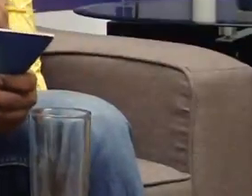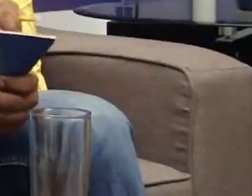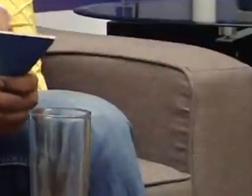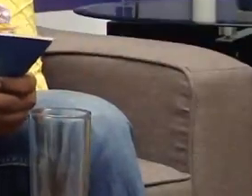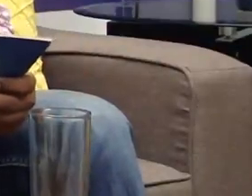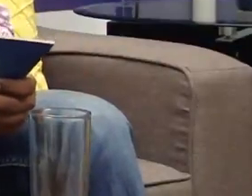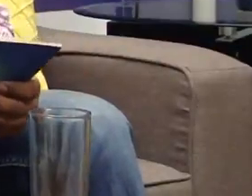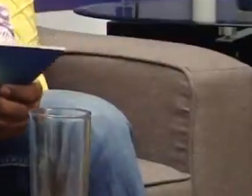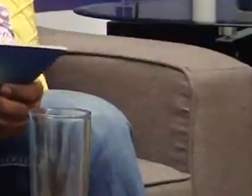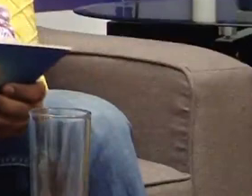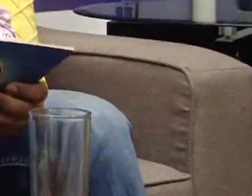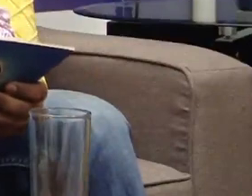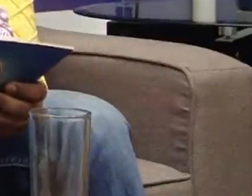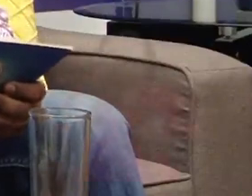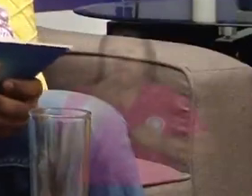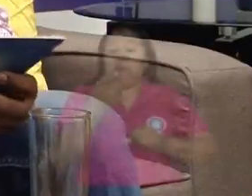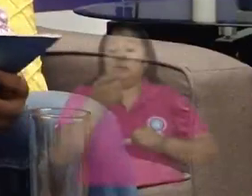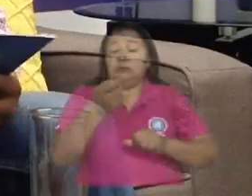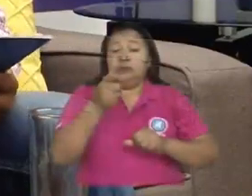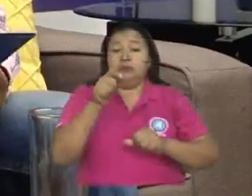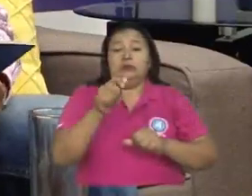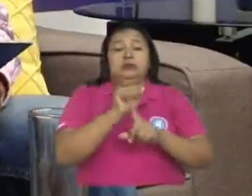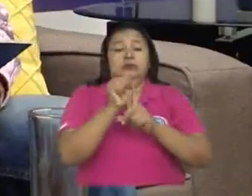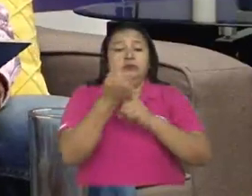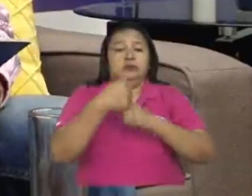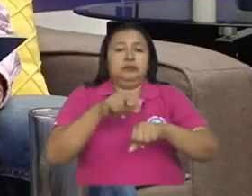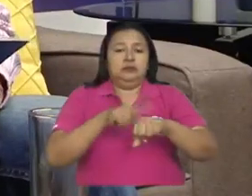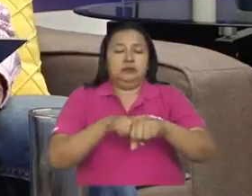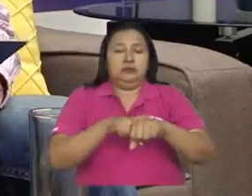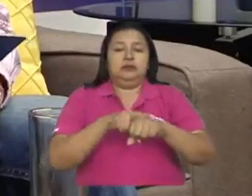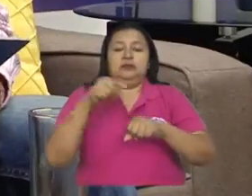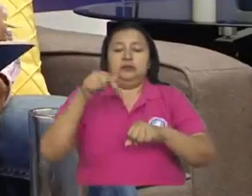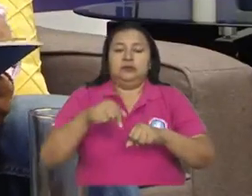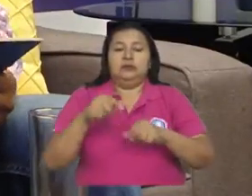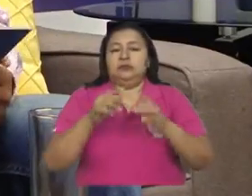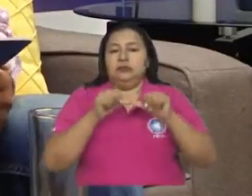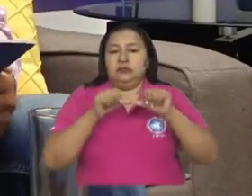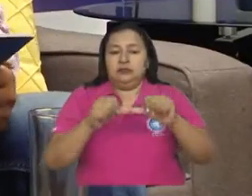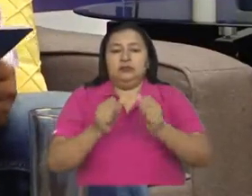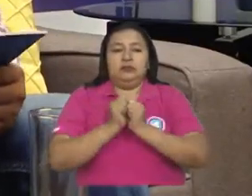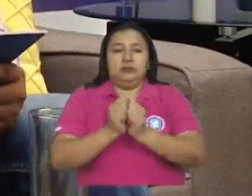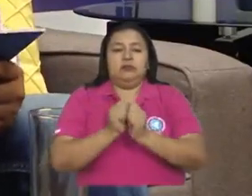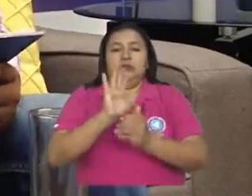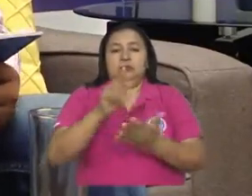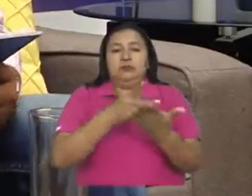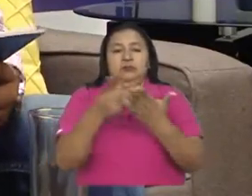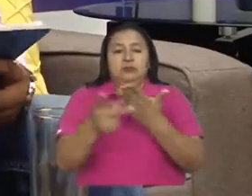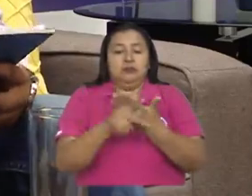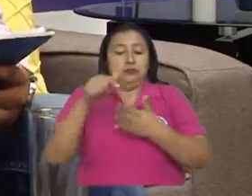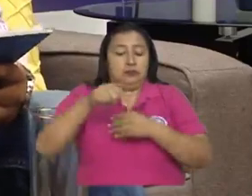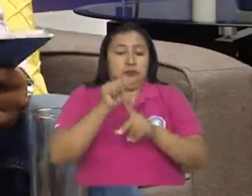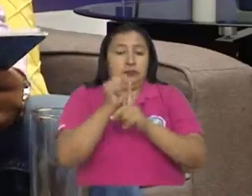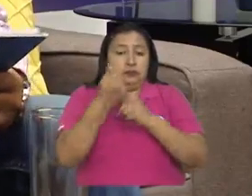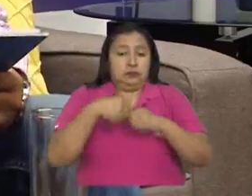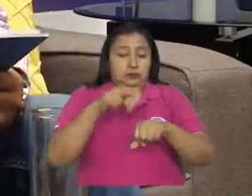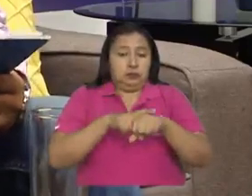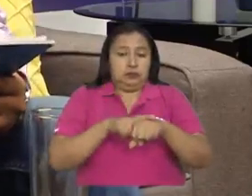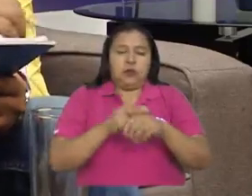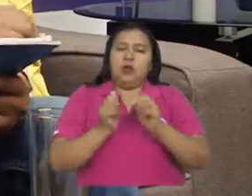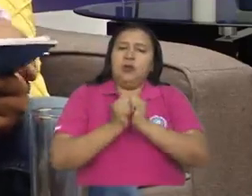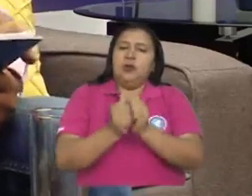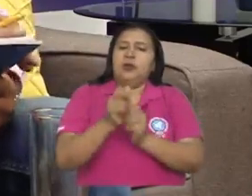muchísimas gracias por continuar en sintonía de el canal parlamentario y por continuar acompañándonos en su programa desde el Parlamento. Compañera Reina,